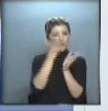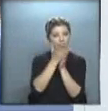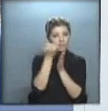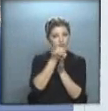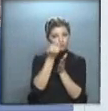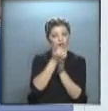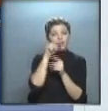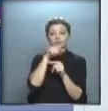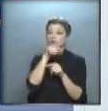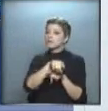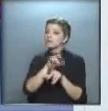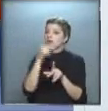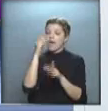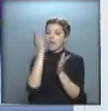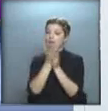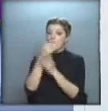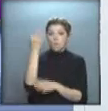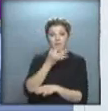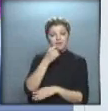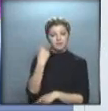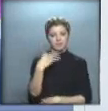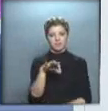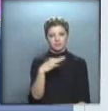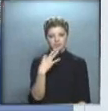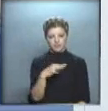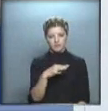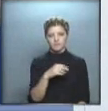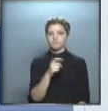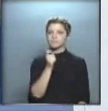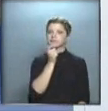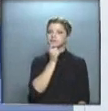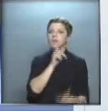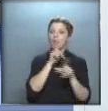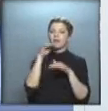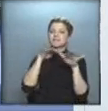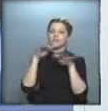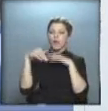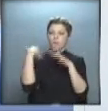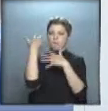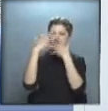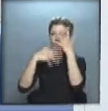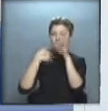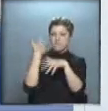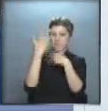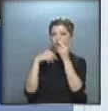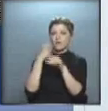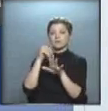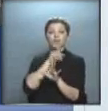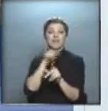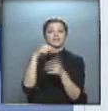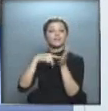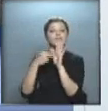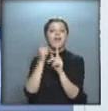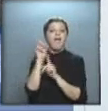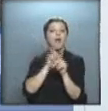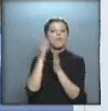tanto, hay que garantizar el cumplimiento de los mismos. Cuando emergen los episodios de violencia en la escuela, se vulneran derechos. Por